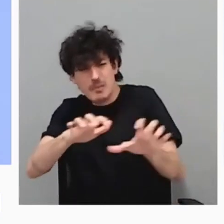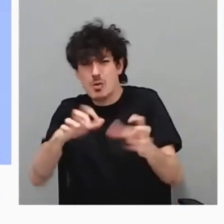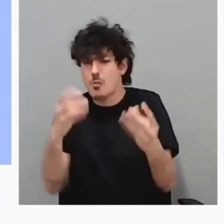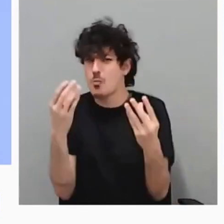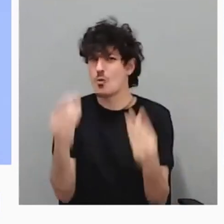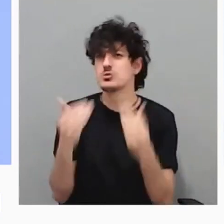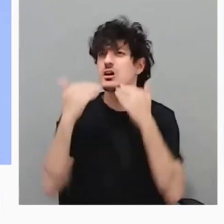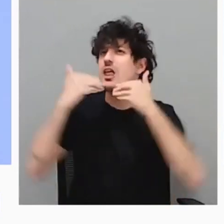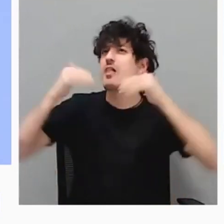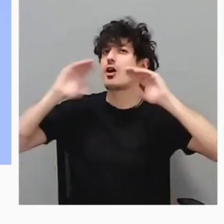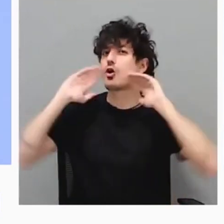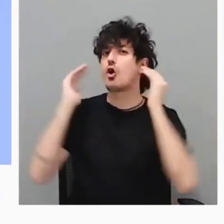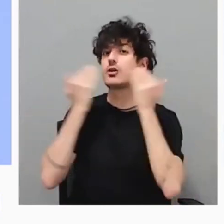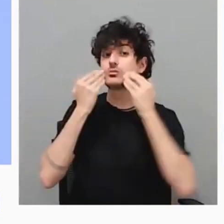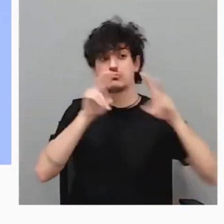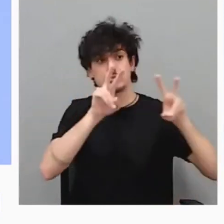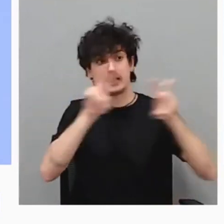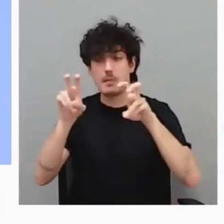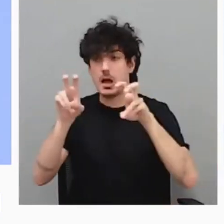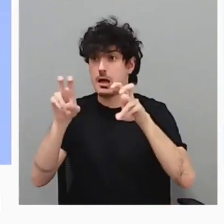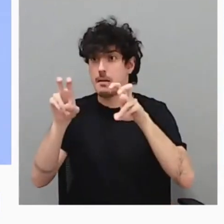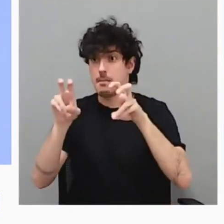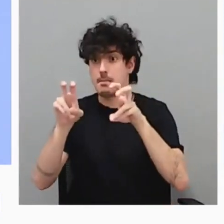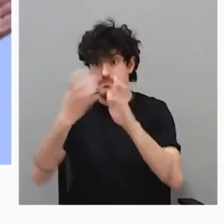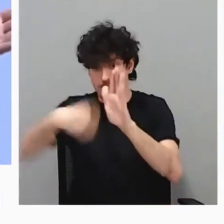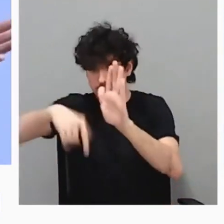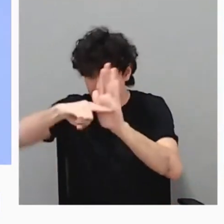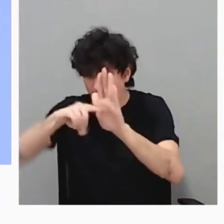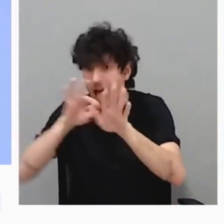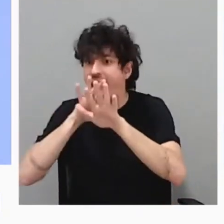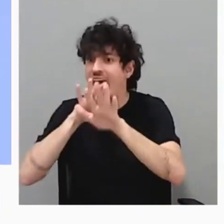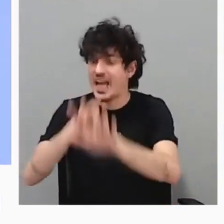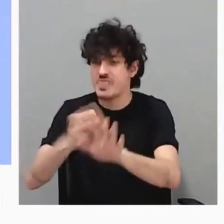tema dentro de la agenda. Y lo